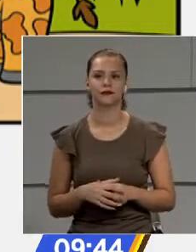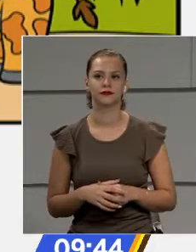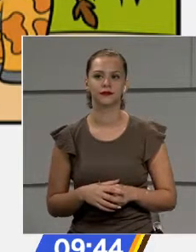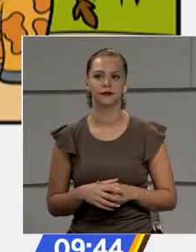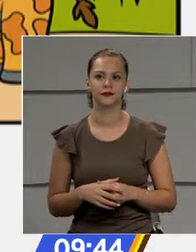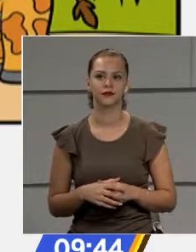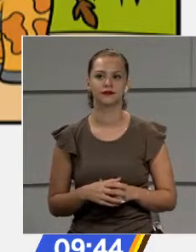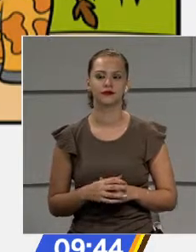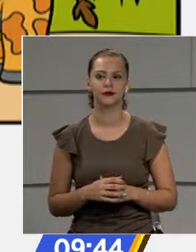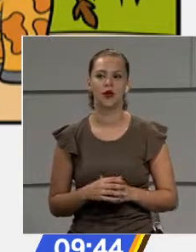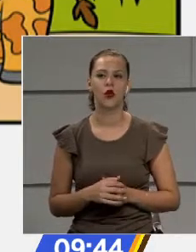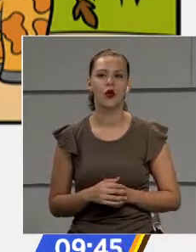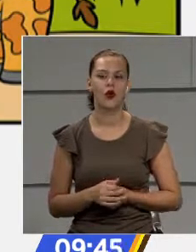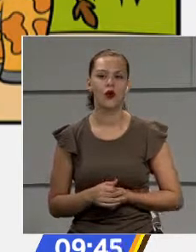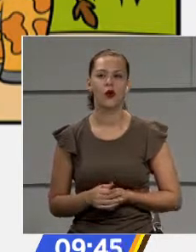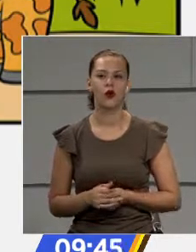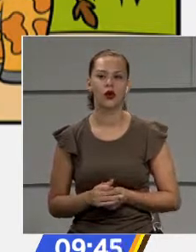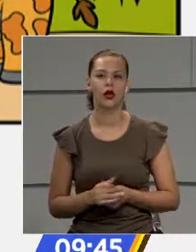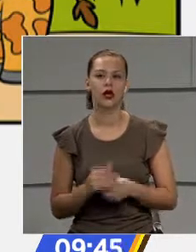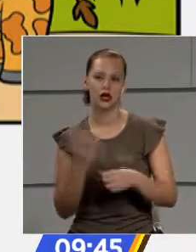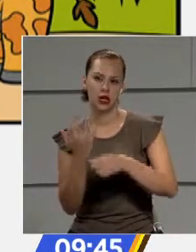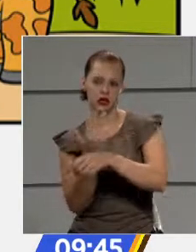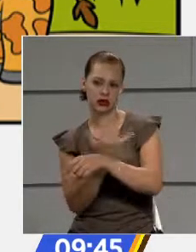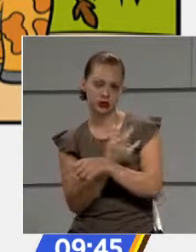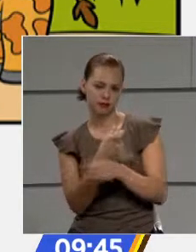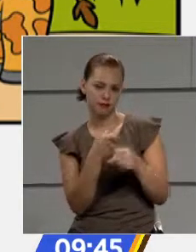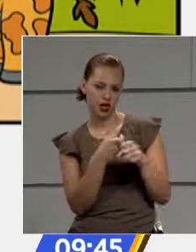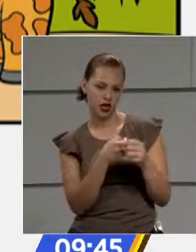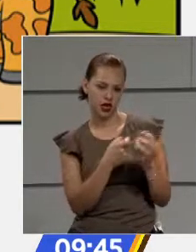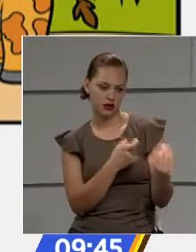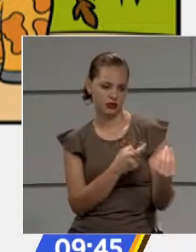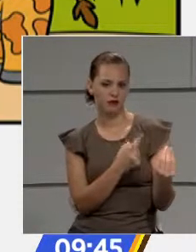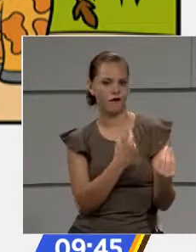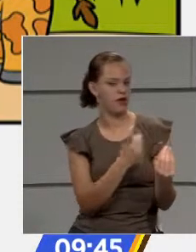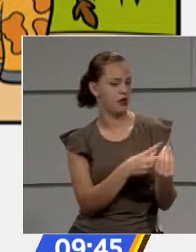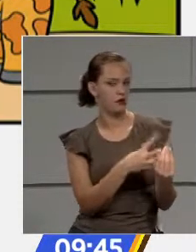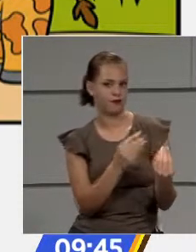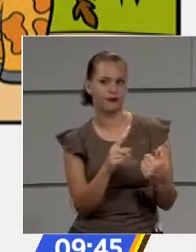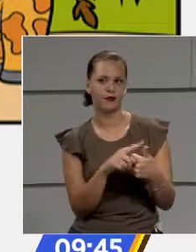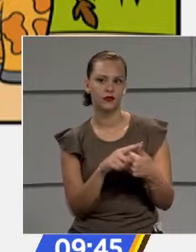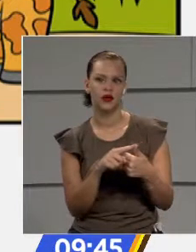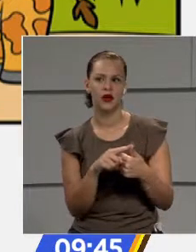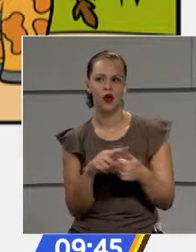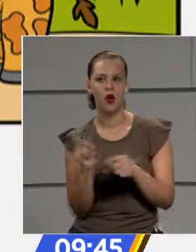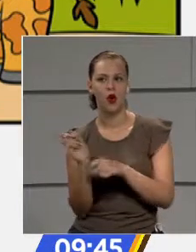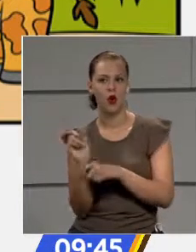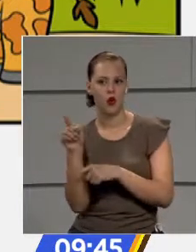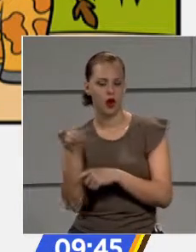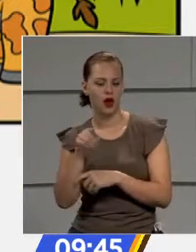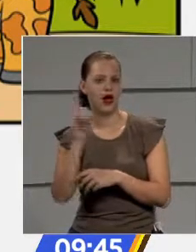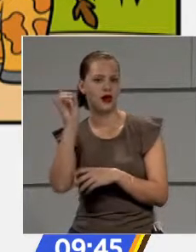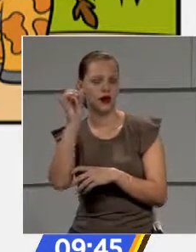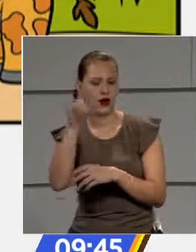Un pedacito de el césped en la piedra. No está. Muy bien. La cola de la jirafa.